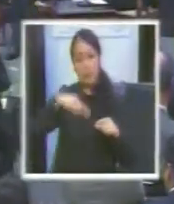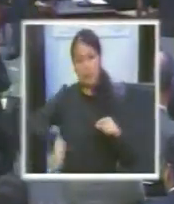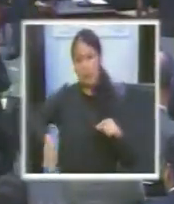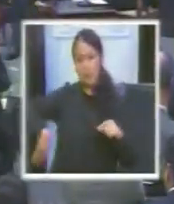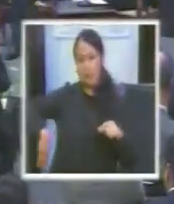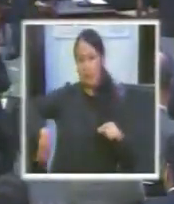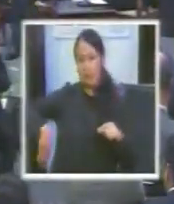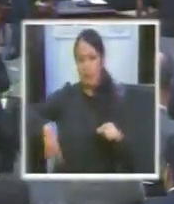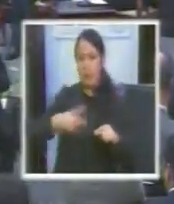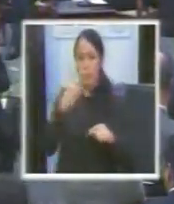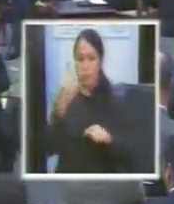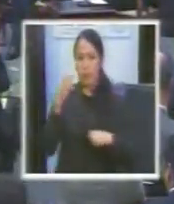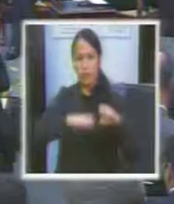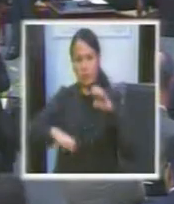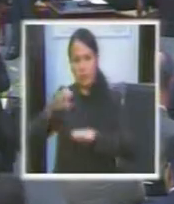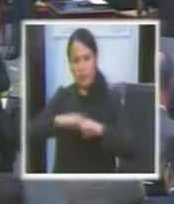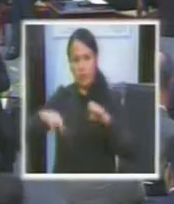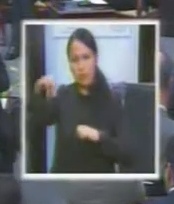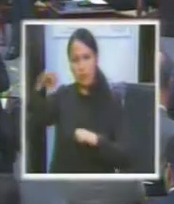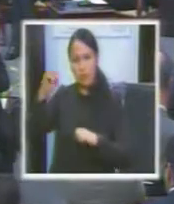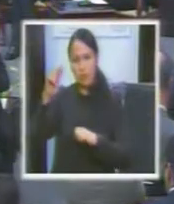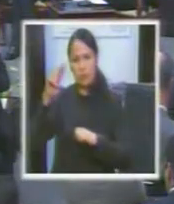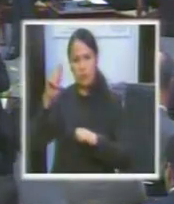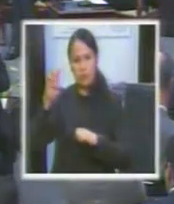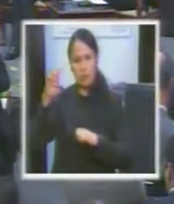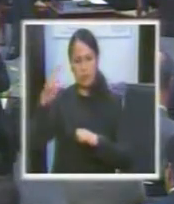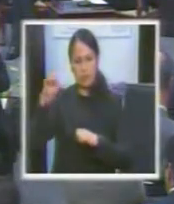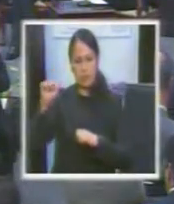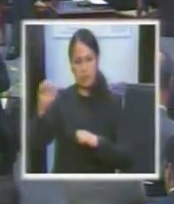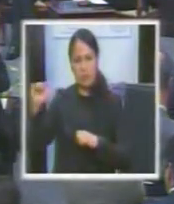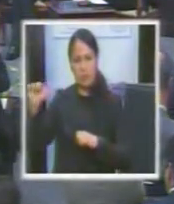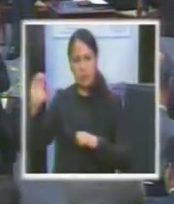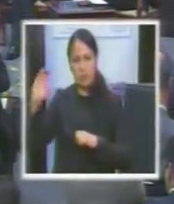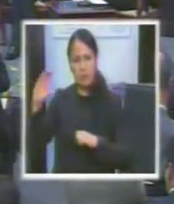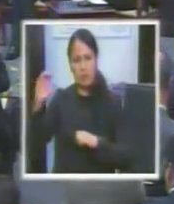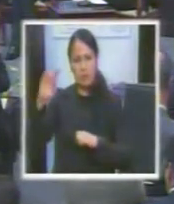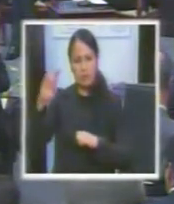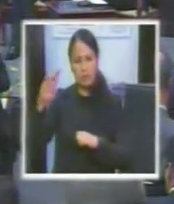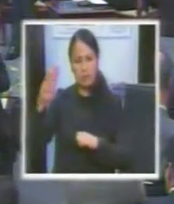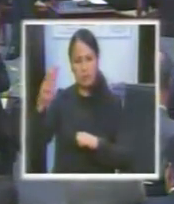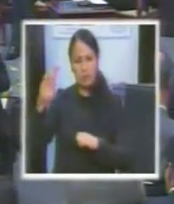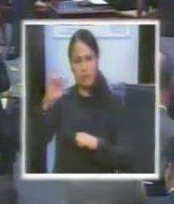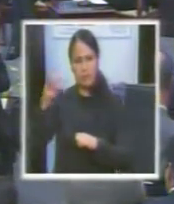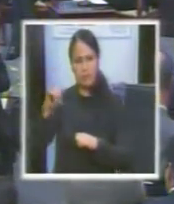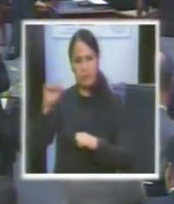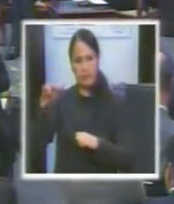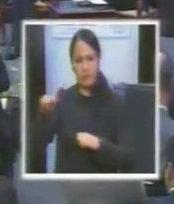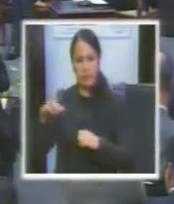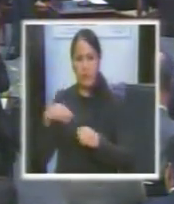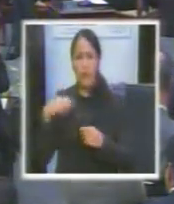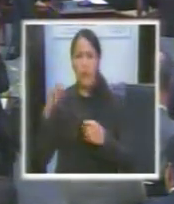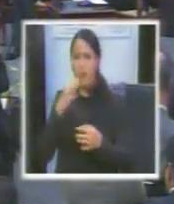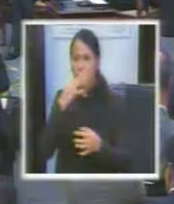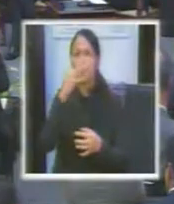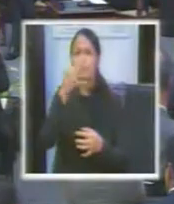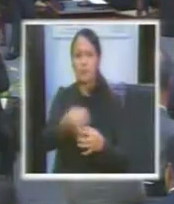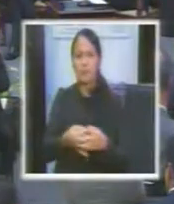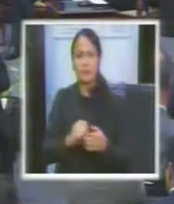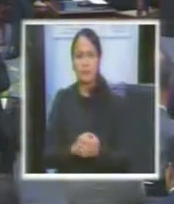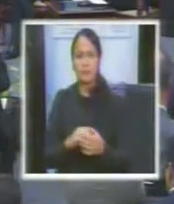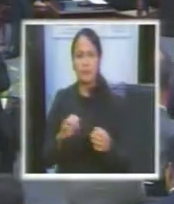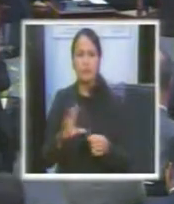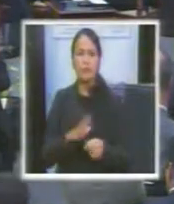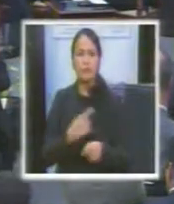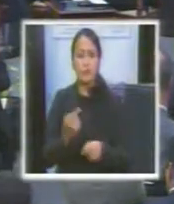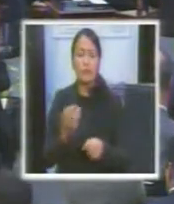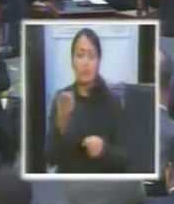ha abierto 2 embajadas, una en Noruega y una en Azerbaiyán. Lo menciono y lo preciso por la importancia